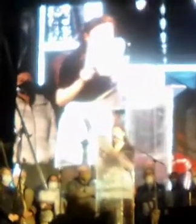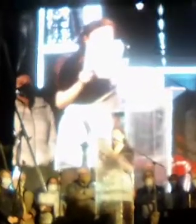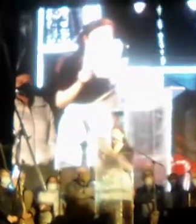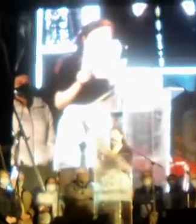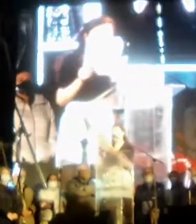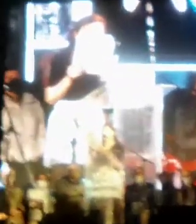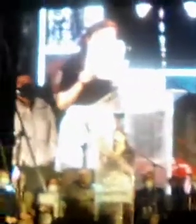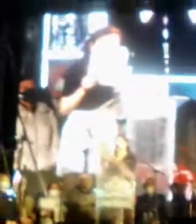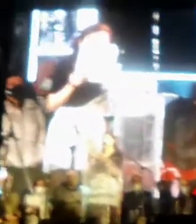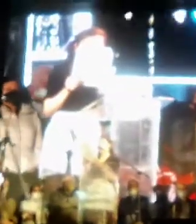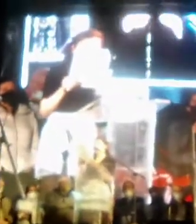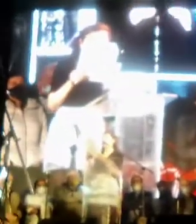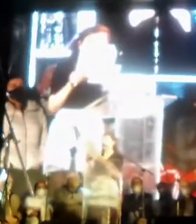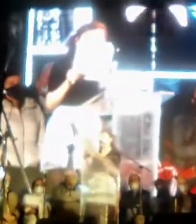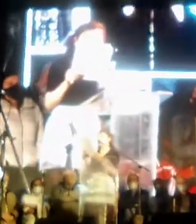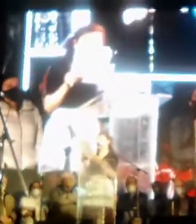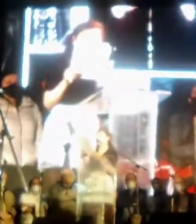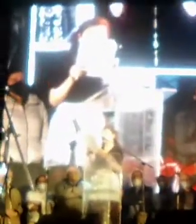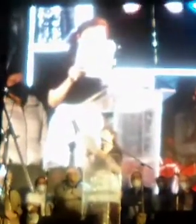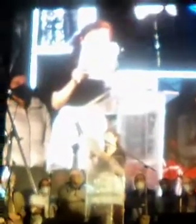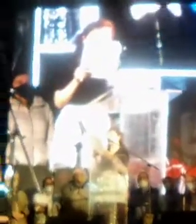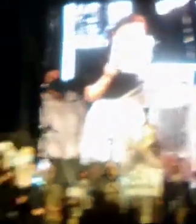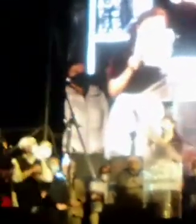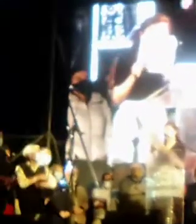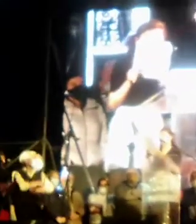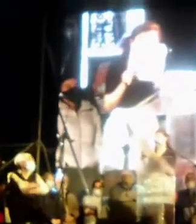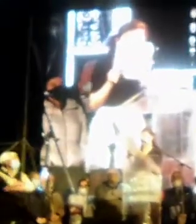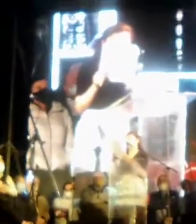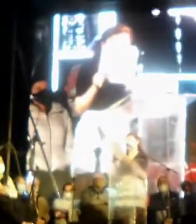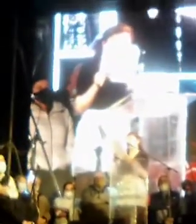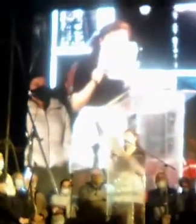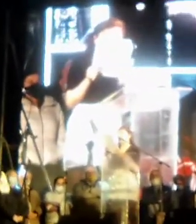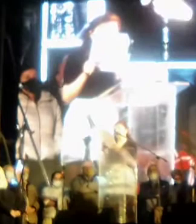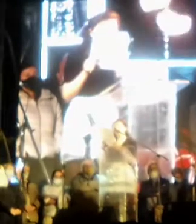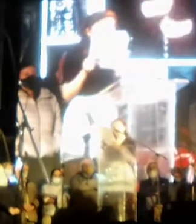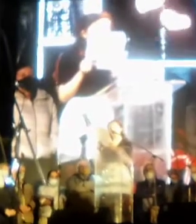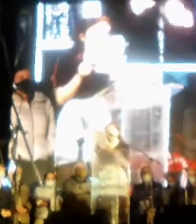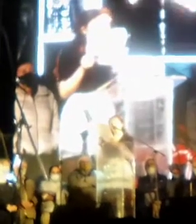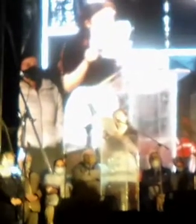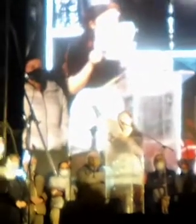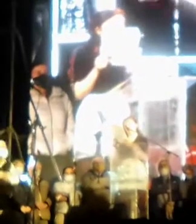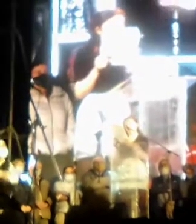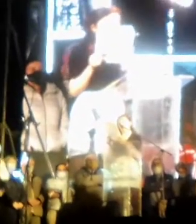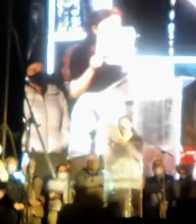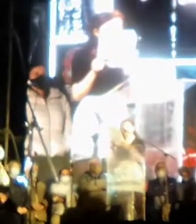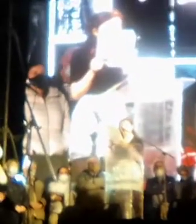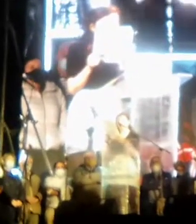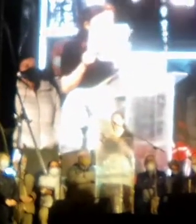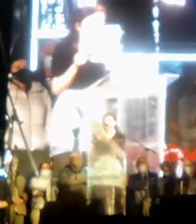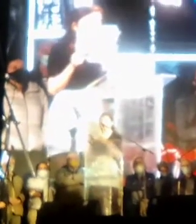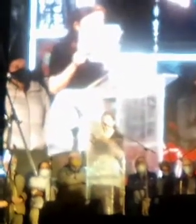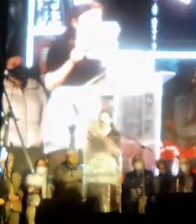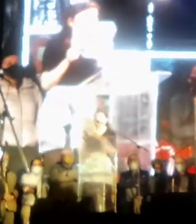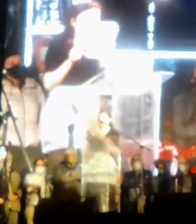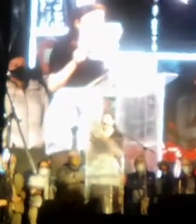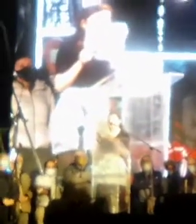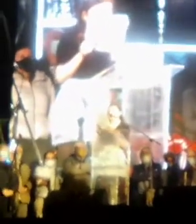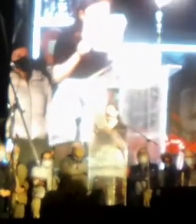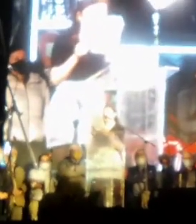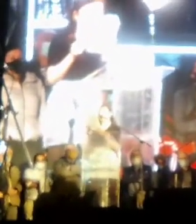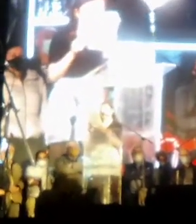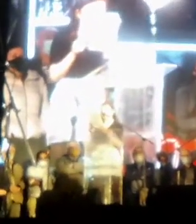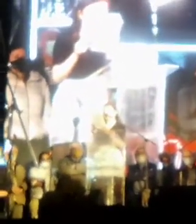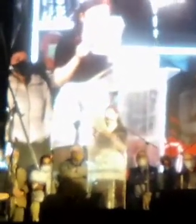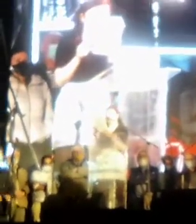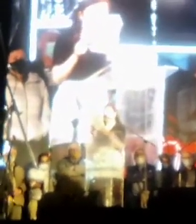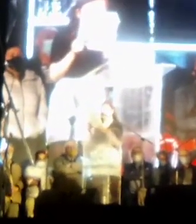las restricciones a la movilidad y la angustia originada por la situación sanitaria. Está claro que esa situación supuso, con el